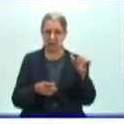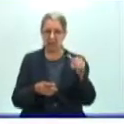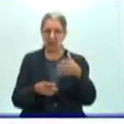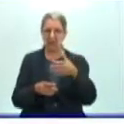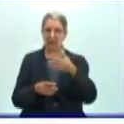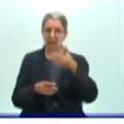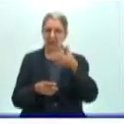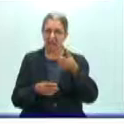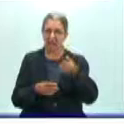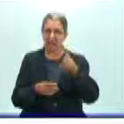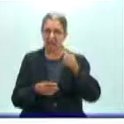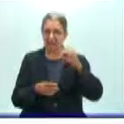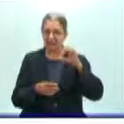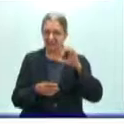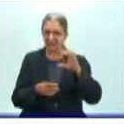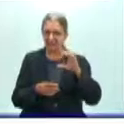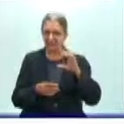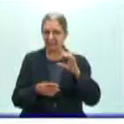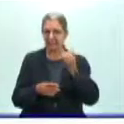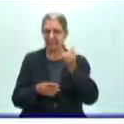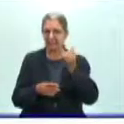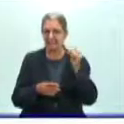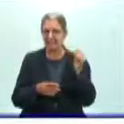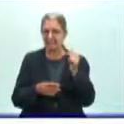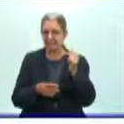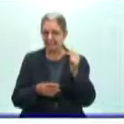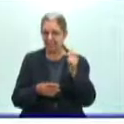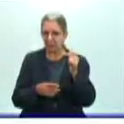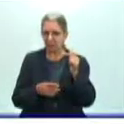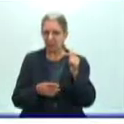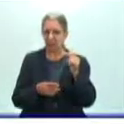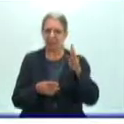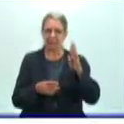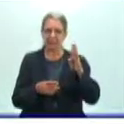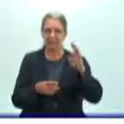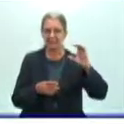AC menos el arco BC.